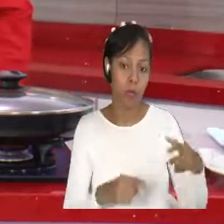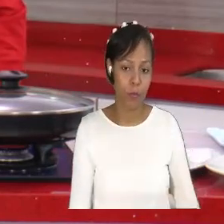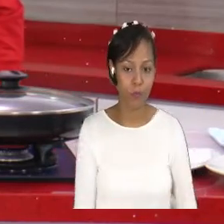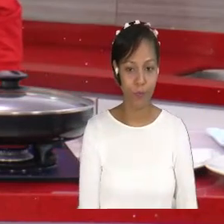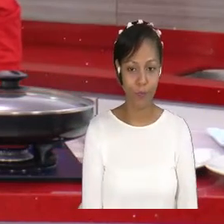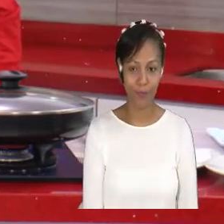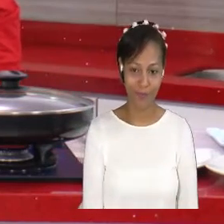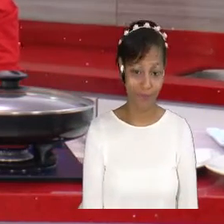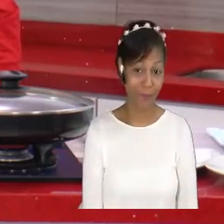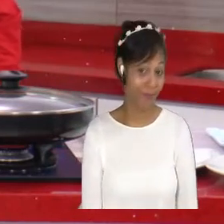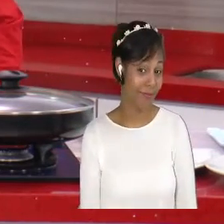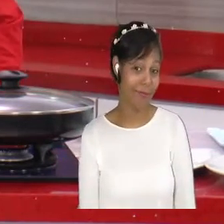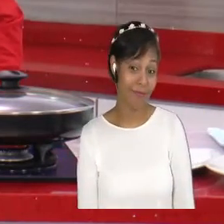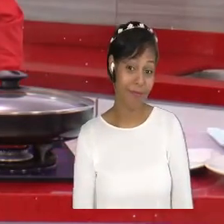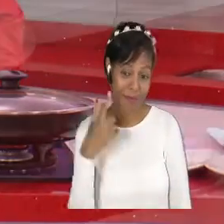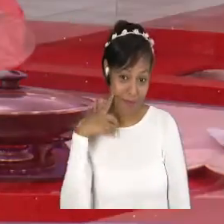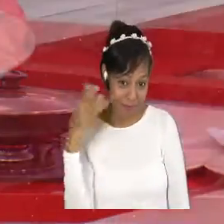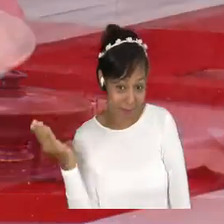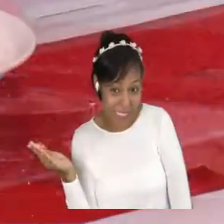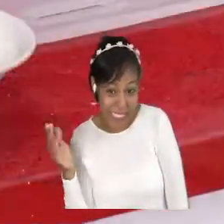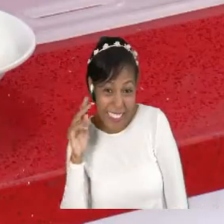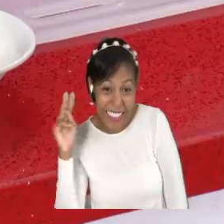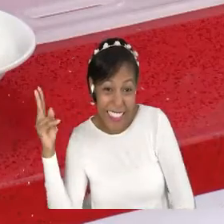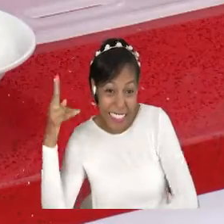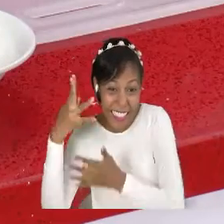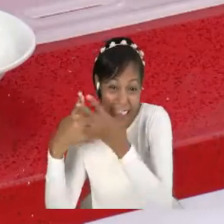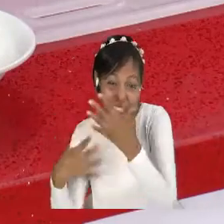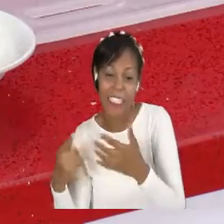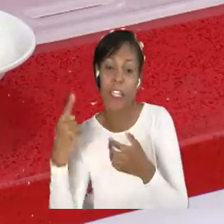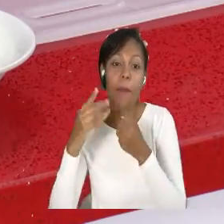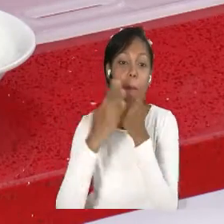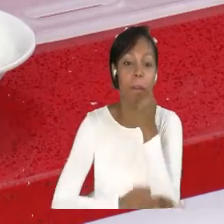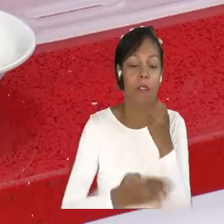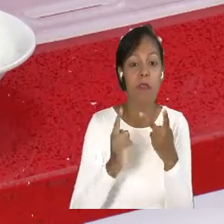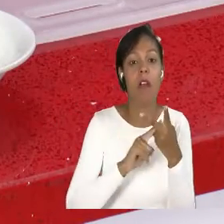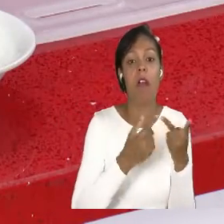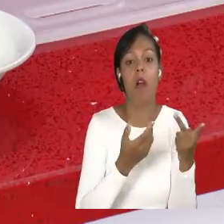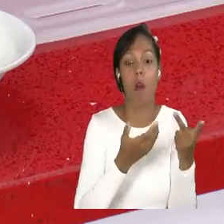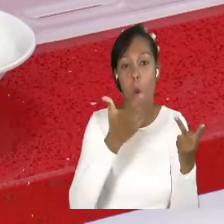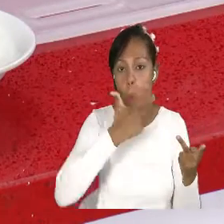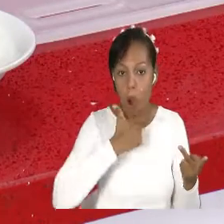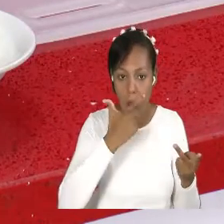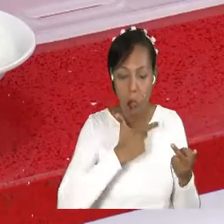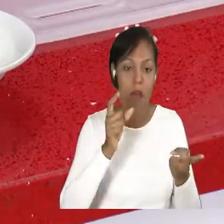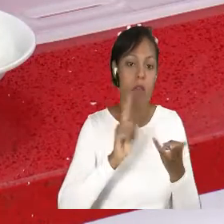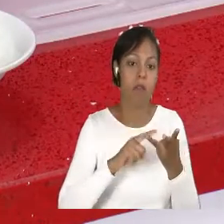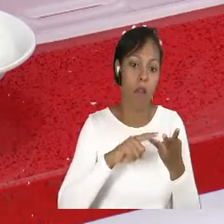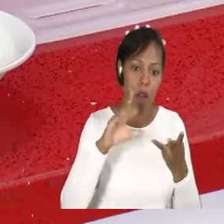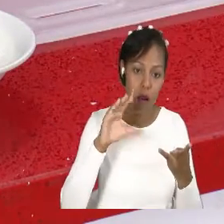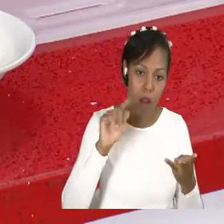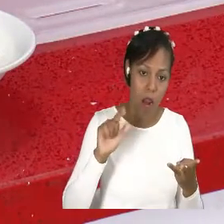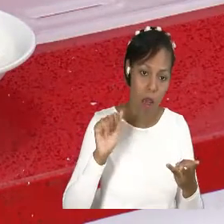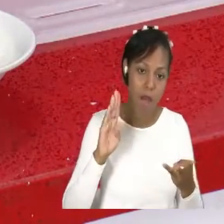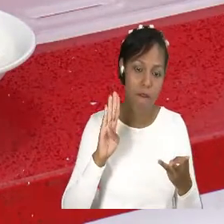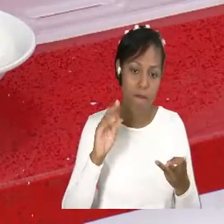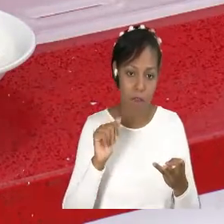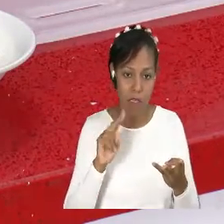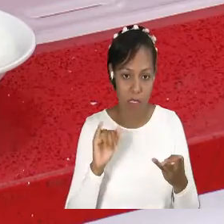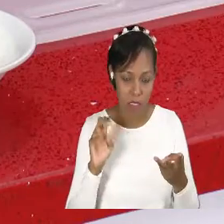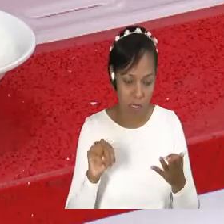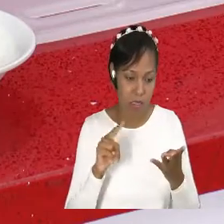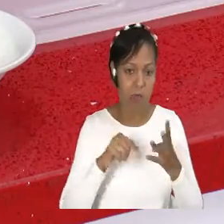como dijo el recetario, como lo leyeron ahí, es piña, aguacate, calabacín, tomate, espinaca, queso crema